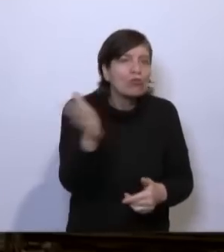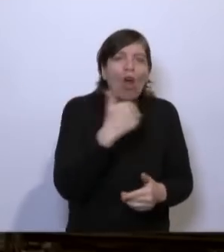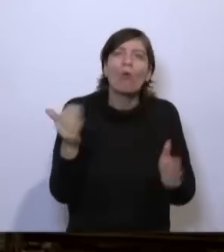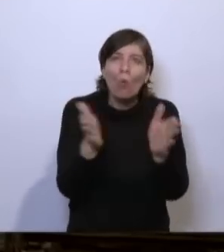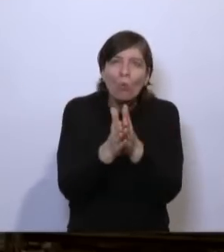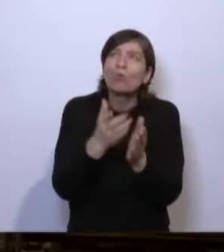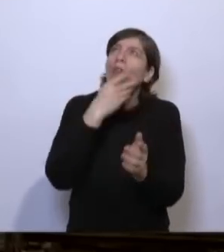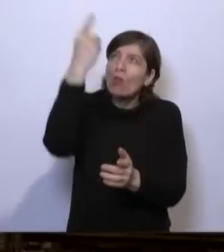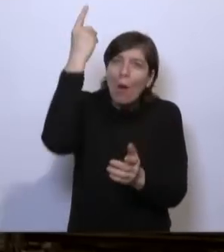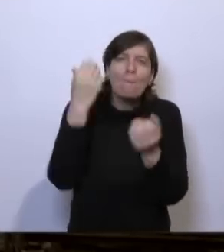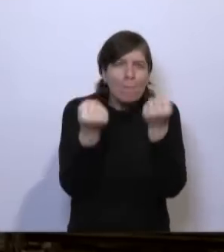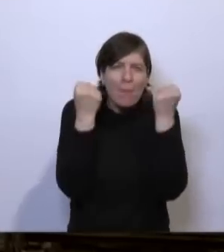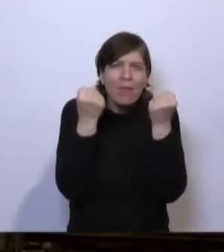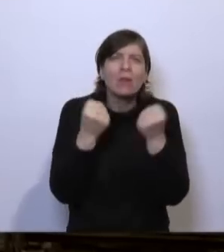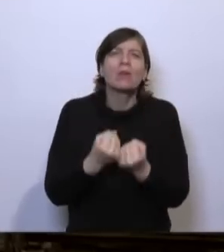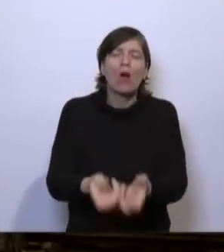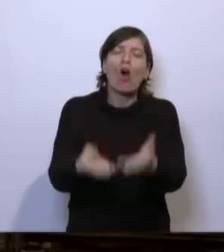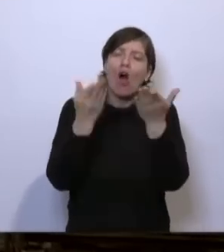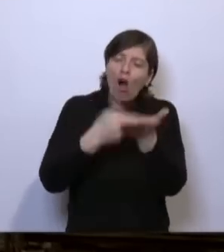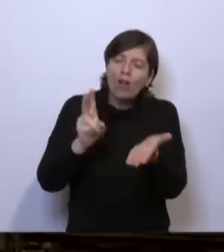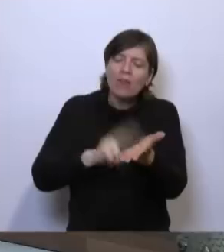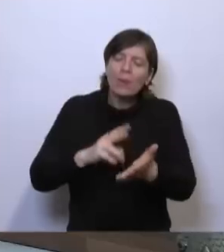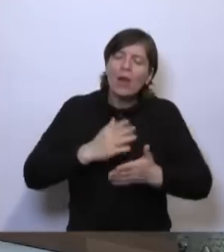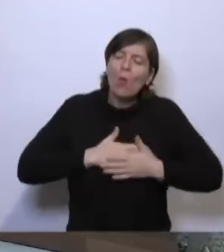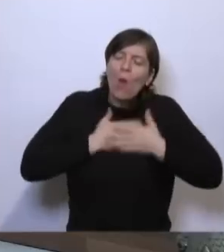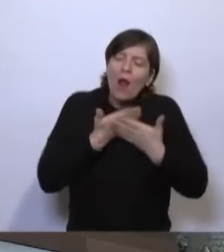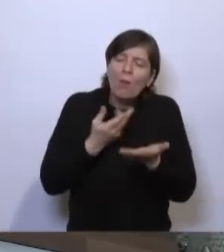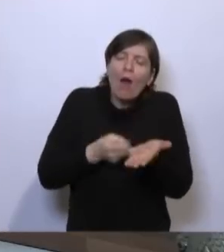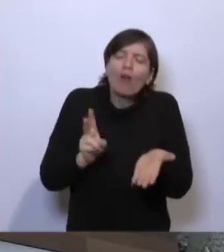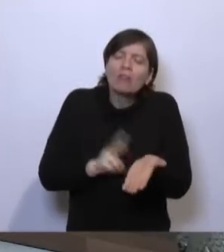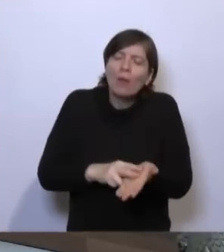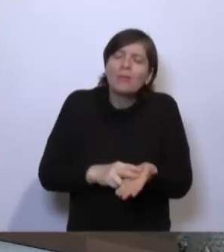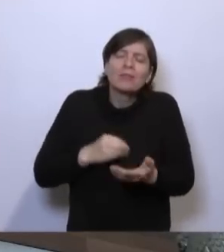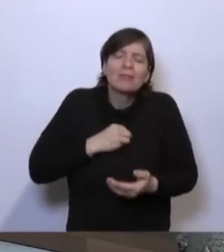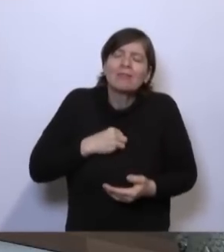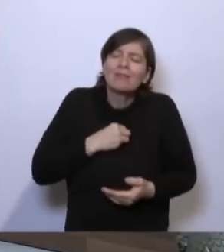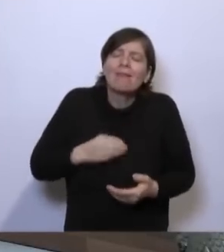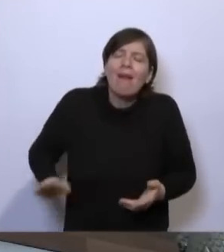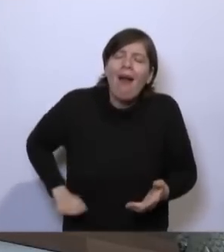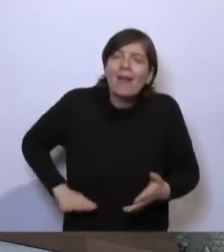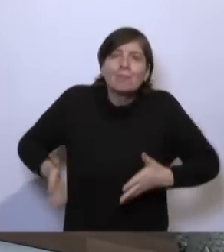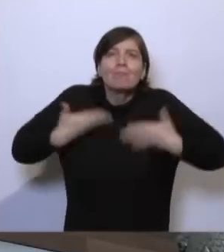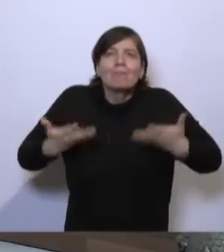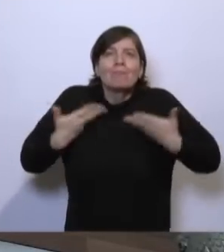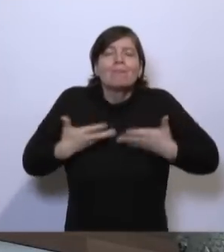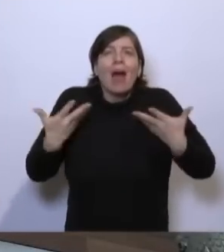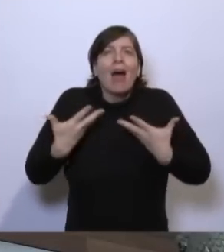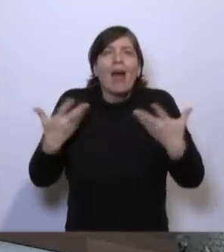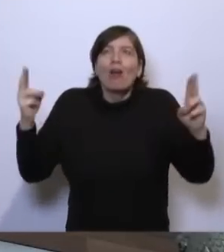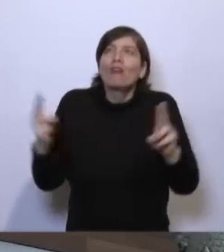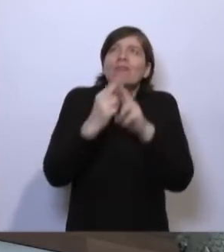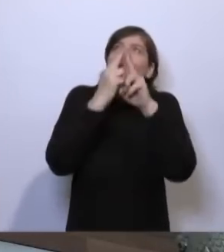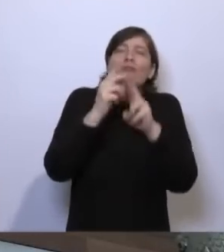Señor que nos vuelva a enamorar, que volvamos a sentir ganas de